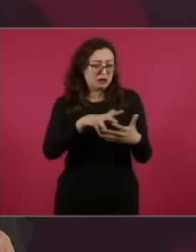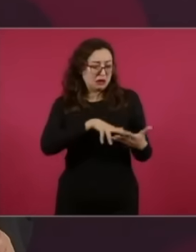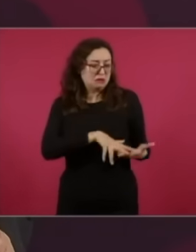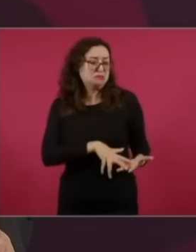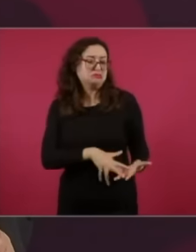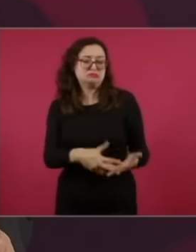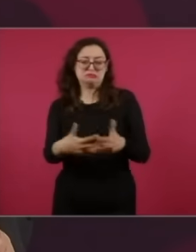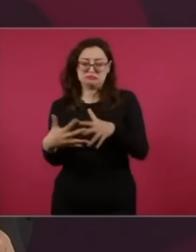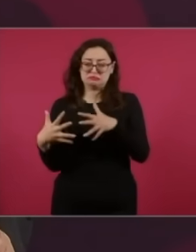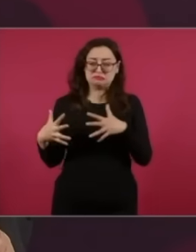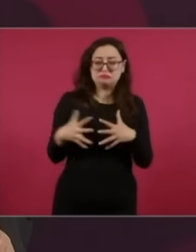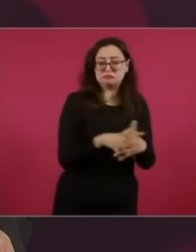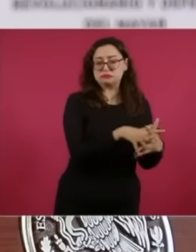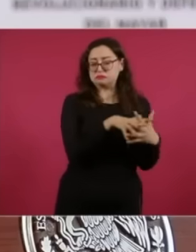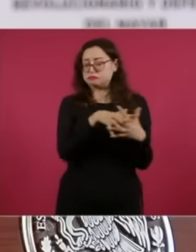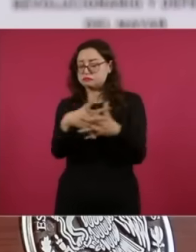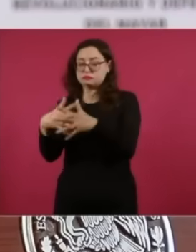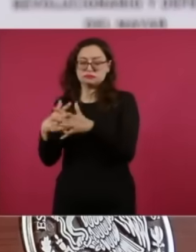hermanos